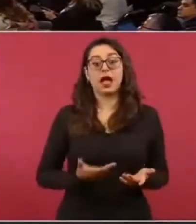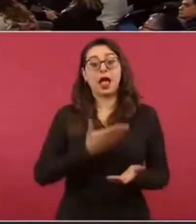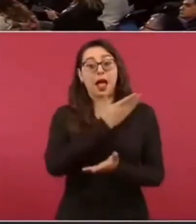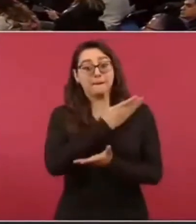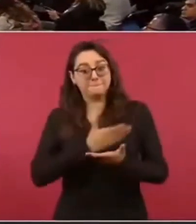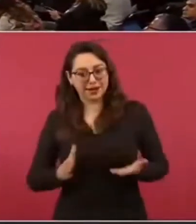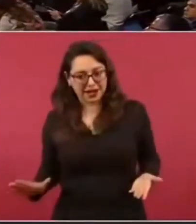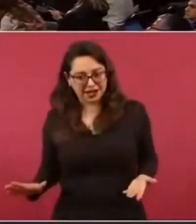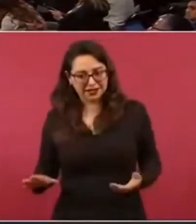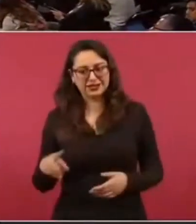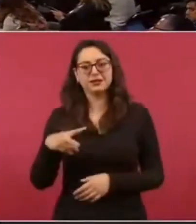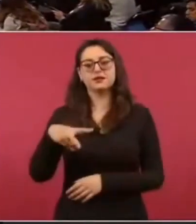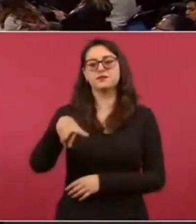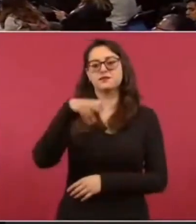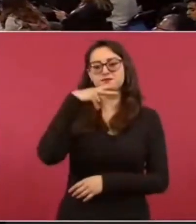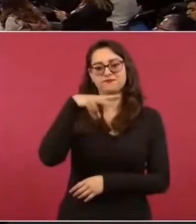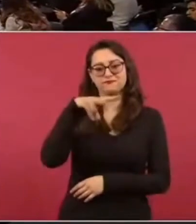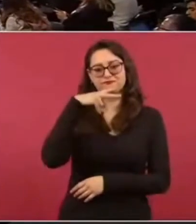Aguinaldos de